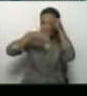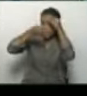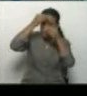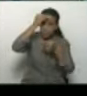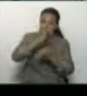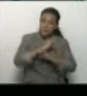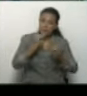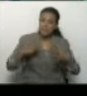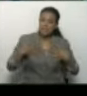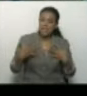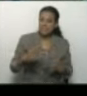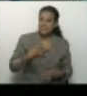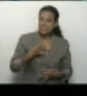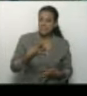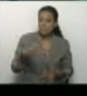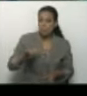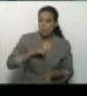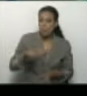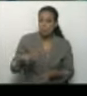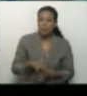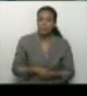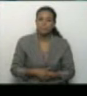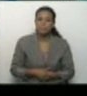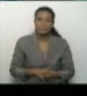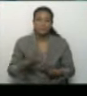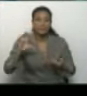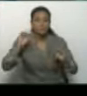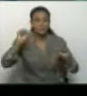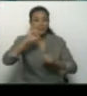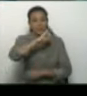felicidad que tienen ustedes hoy. ¡Que viva el Zulia!